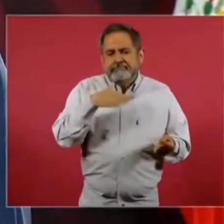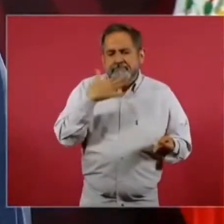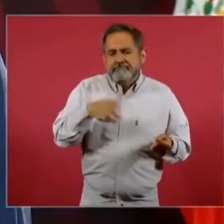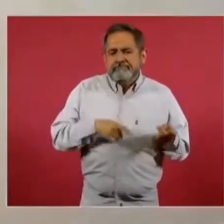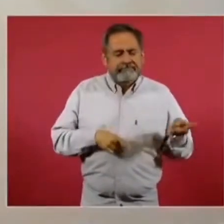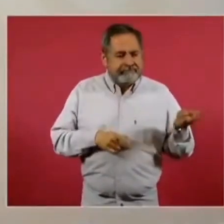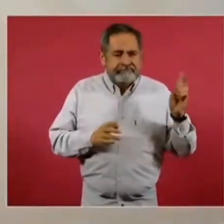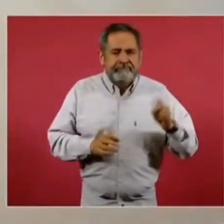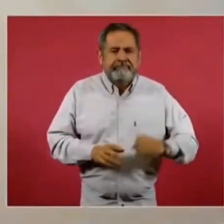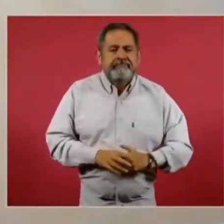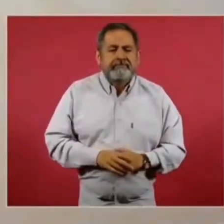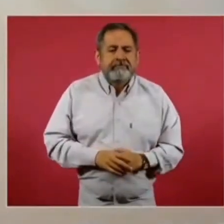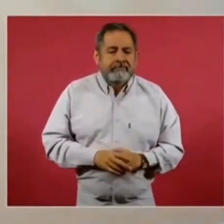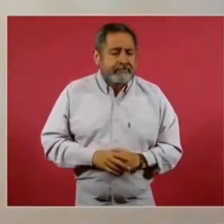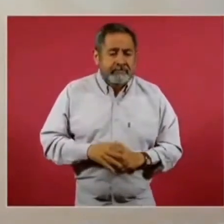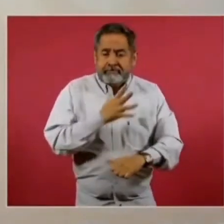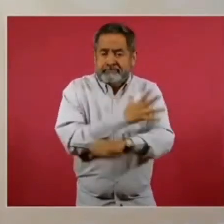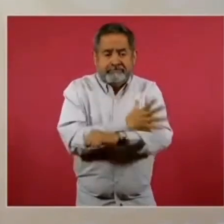un